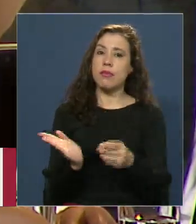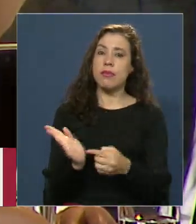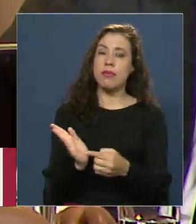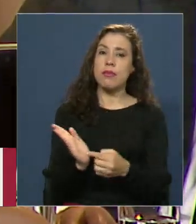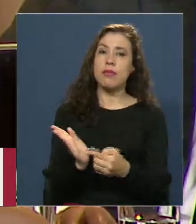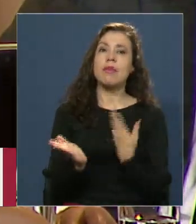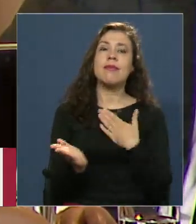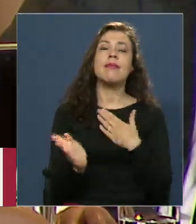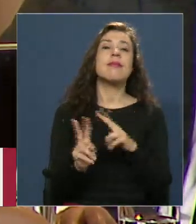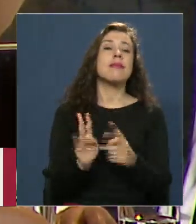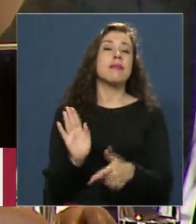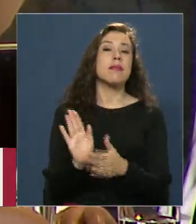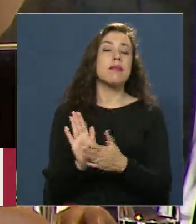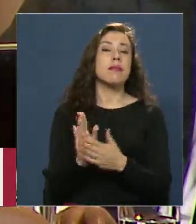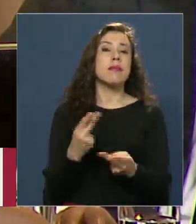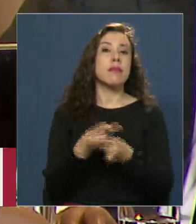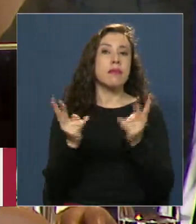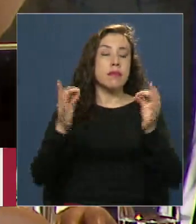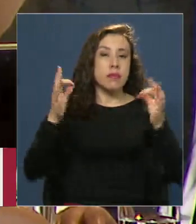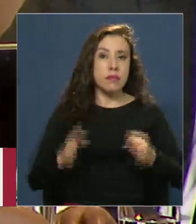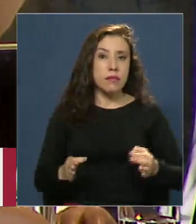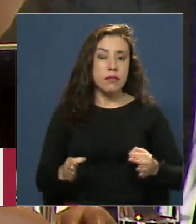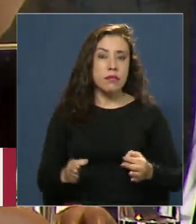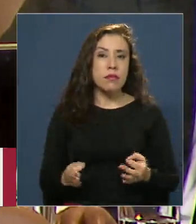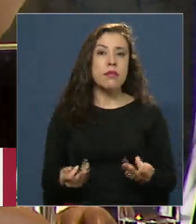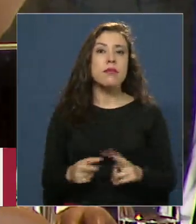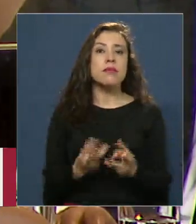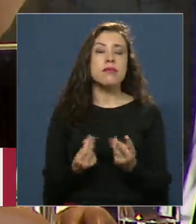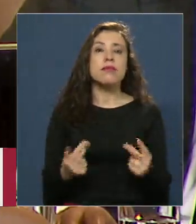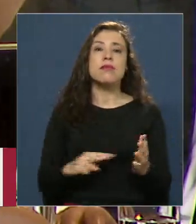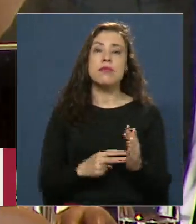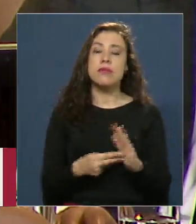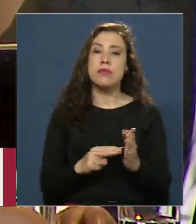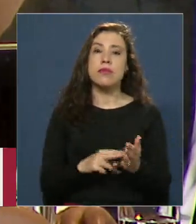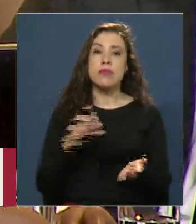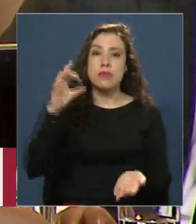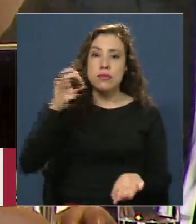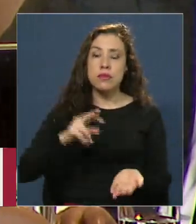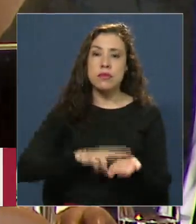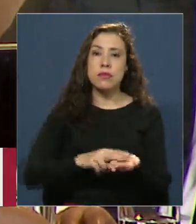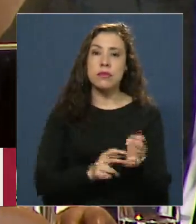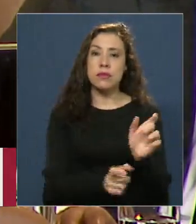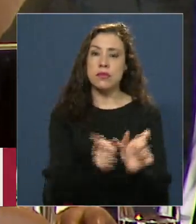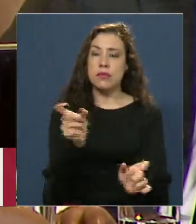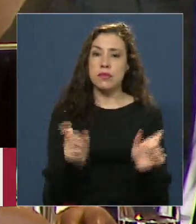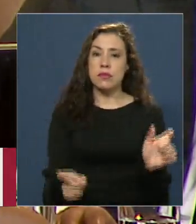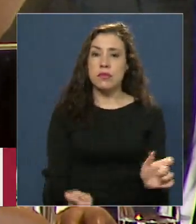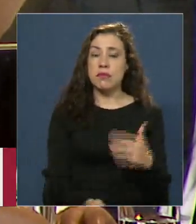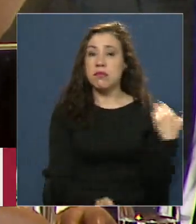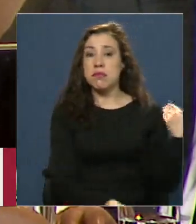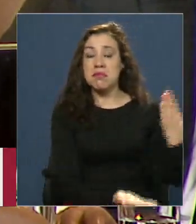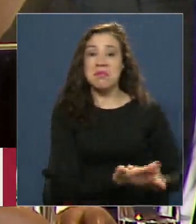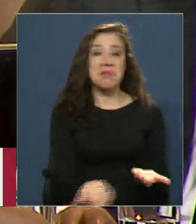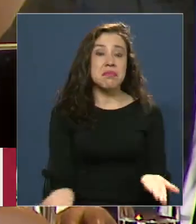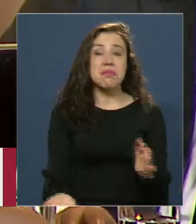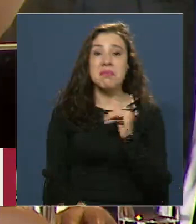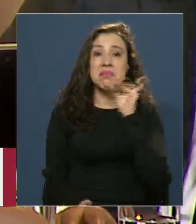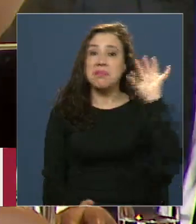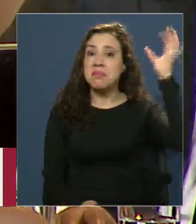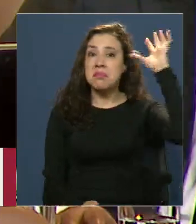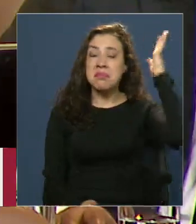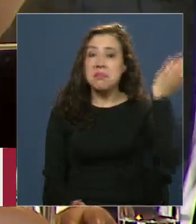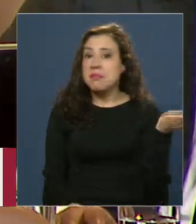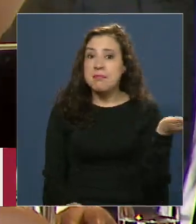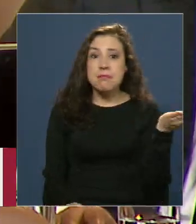pretende sea una política pública efectiva y que solucione las problemáticas reales de nuestra gente. Hasta ahora no sabemos